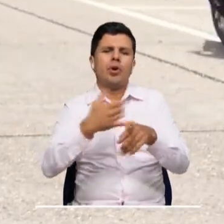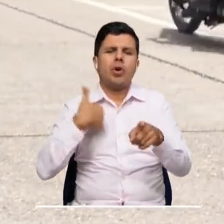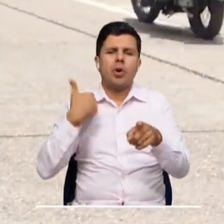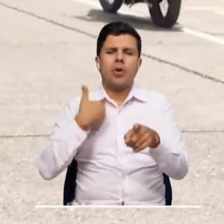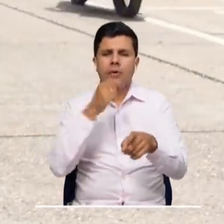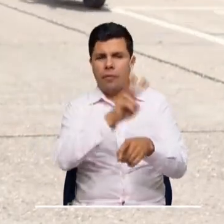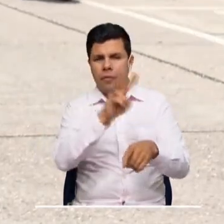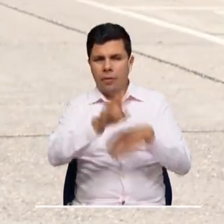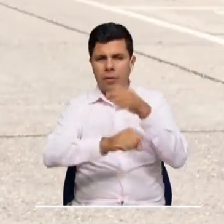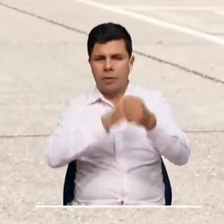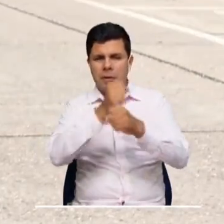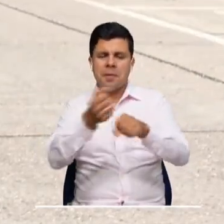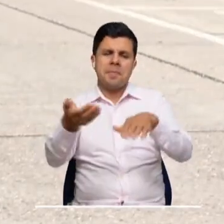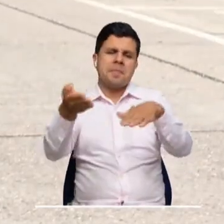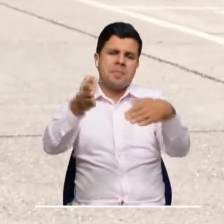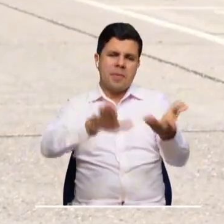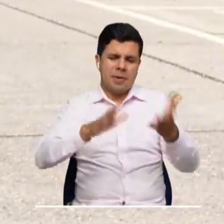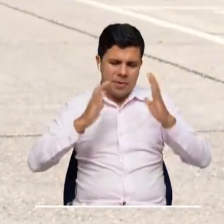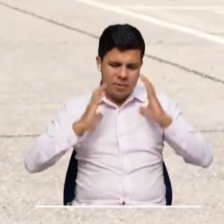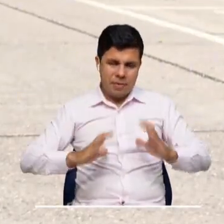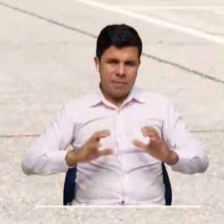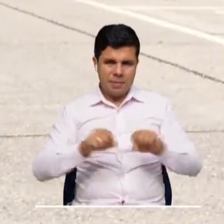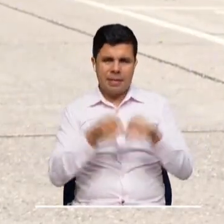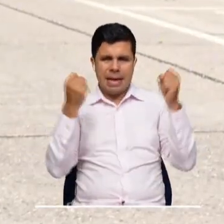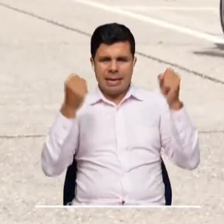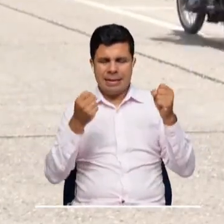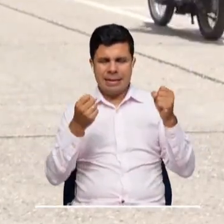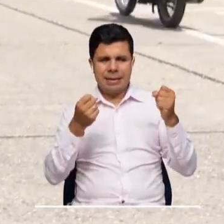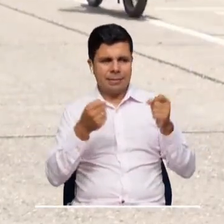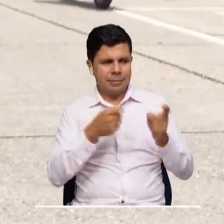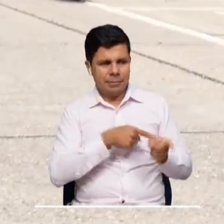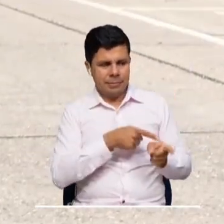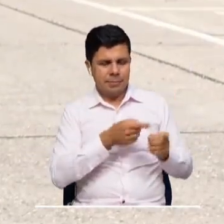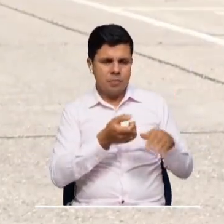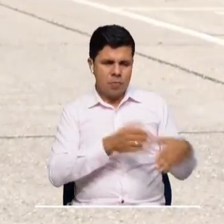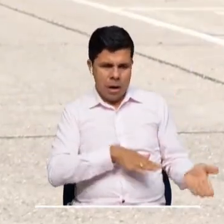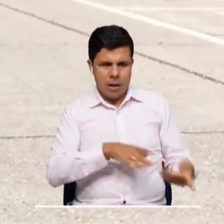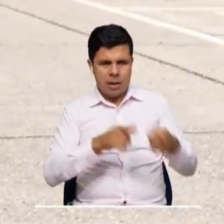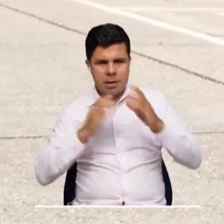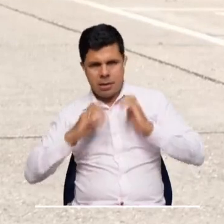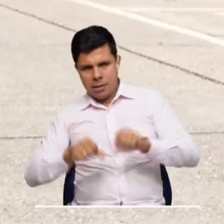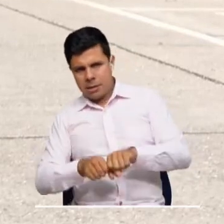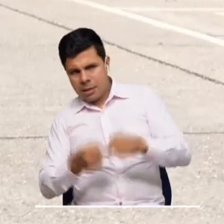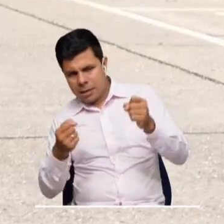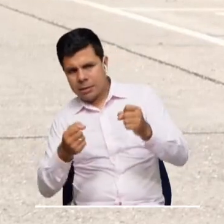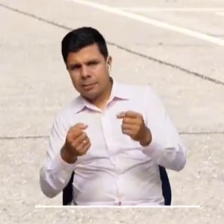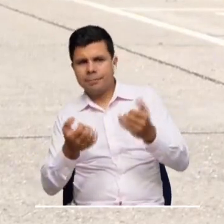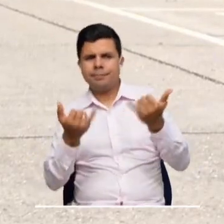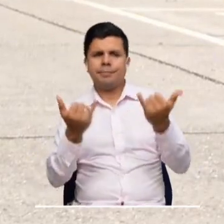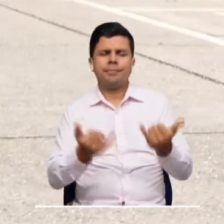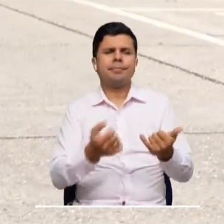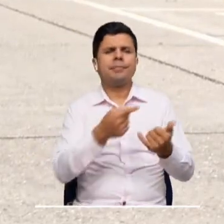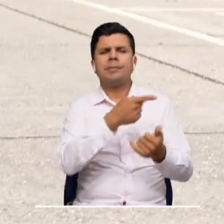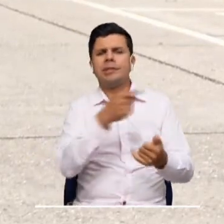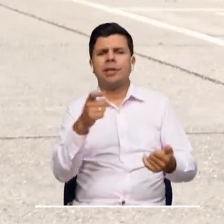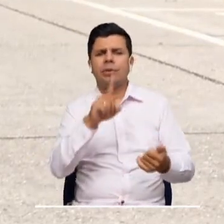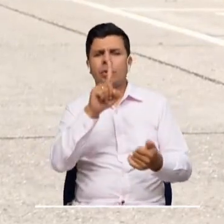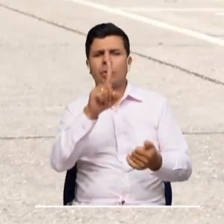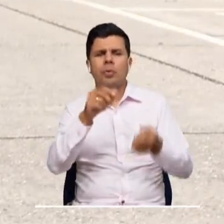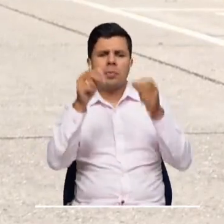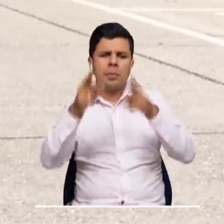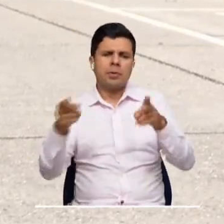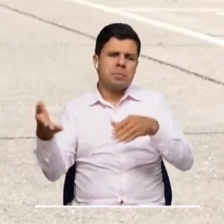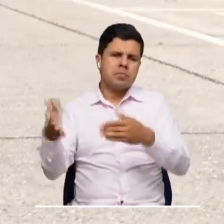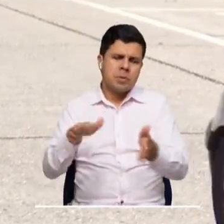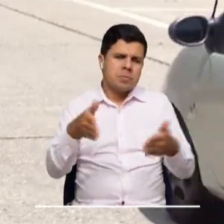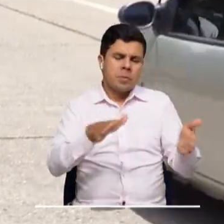herido. Con este nuevo registro de ataque sicarial, suman 101 asesinatos en Barranca Bermeja.